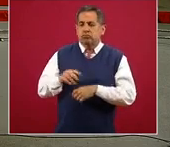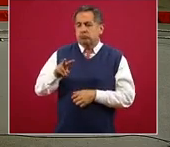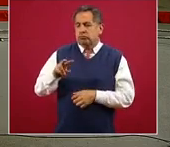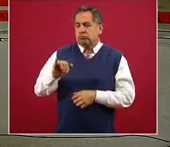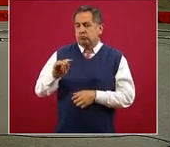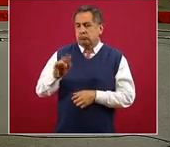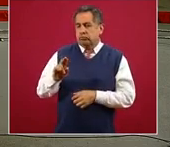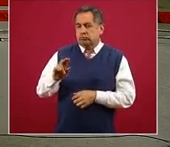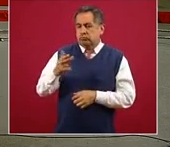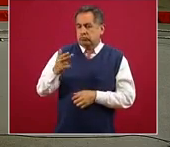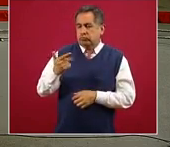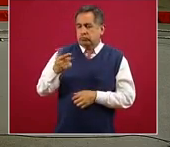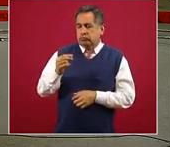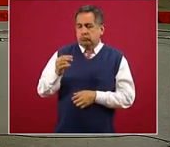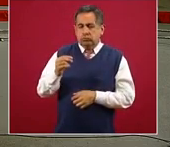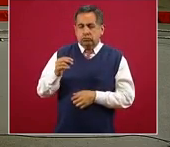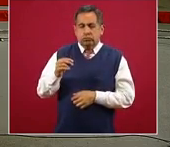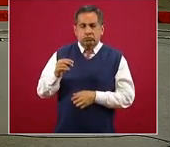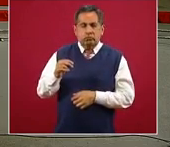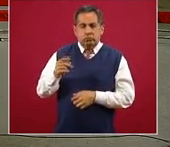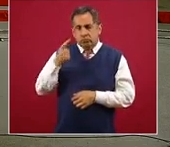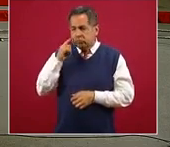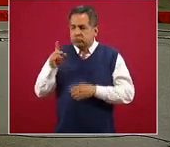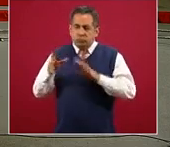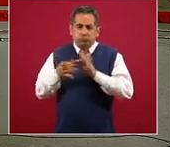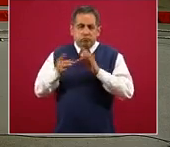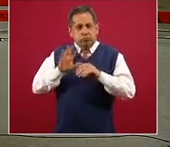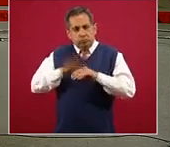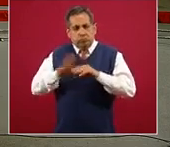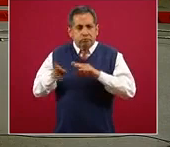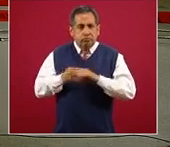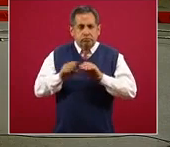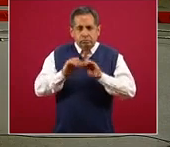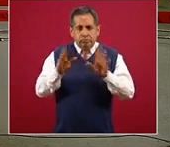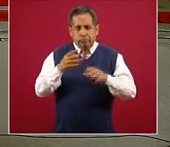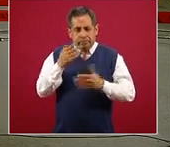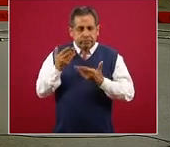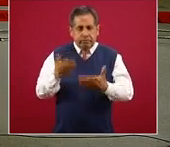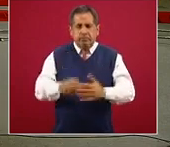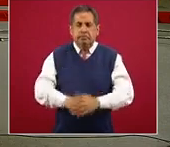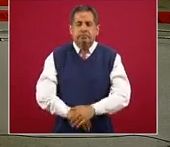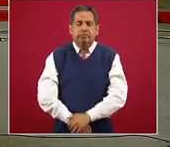Borja para precisamente el complemento de esta información.